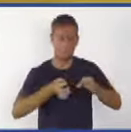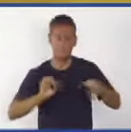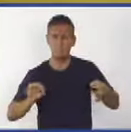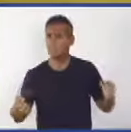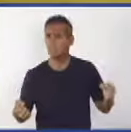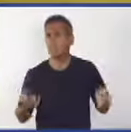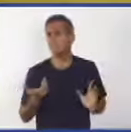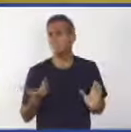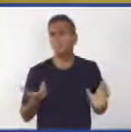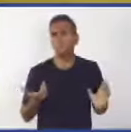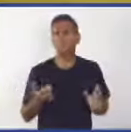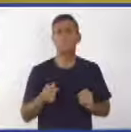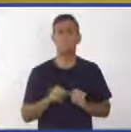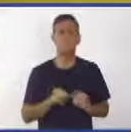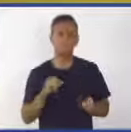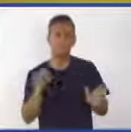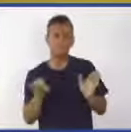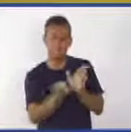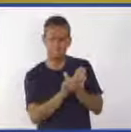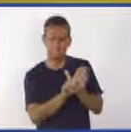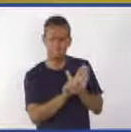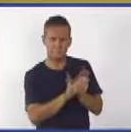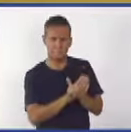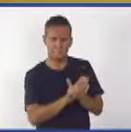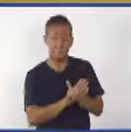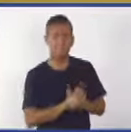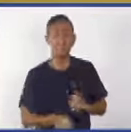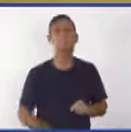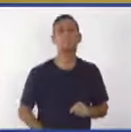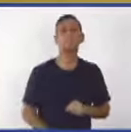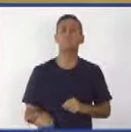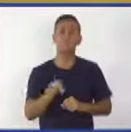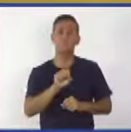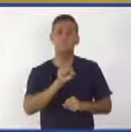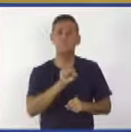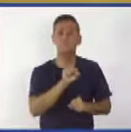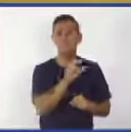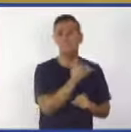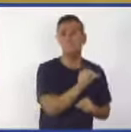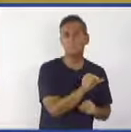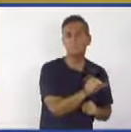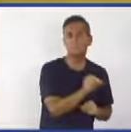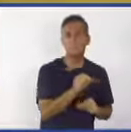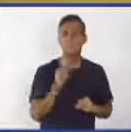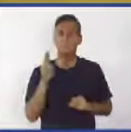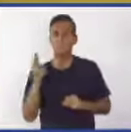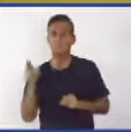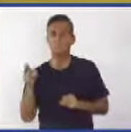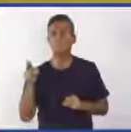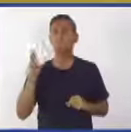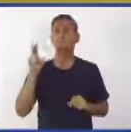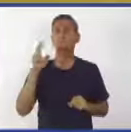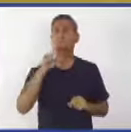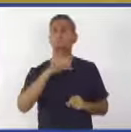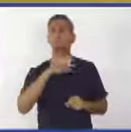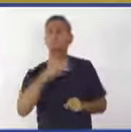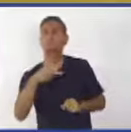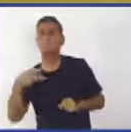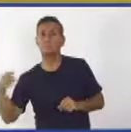pues van a identificar sujeto y predicado en oraciones van a también